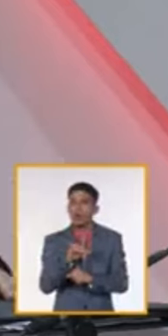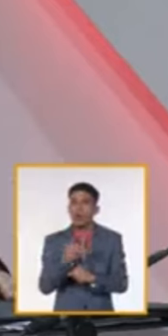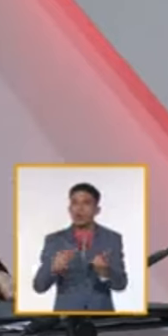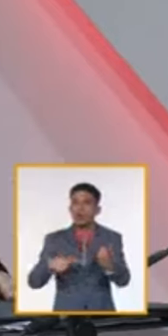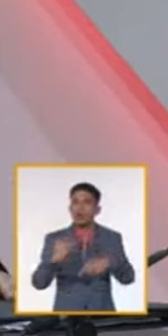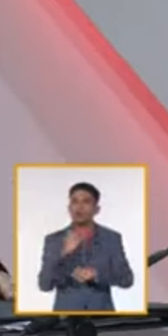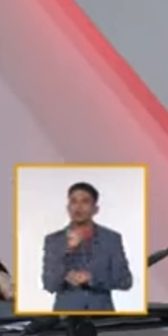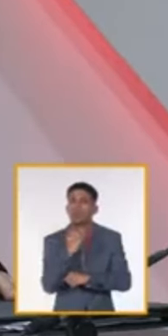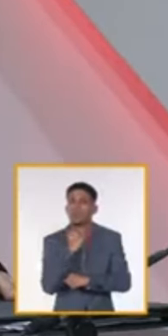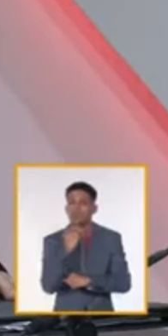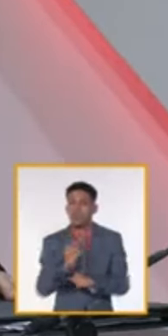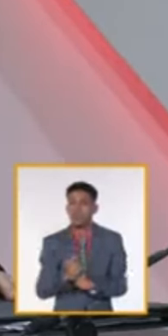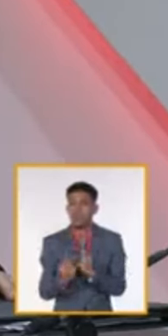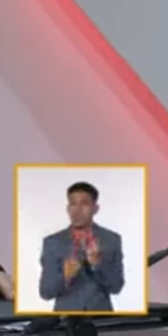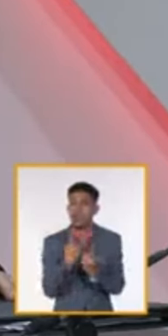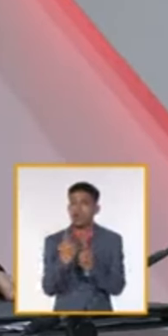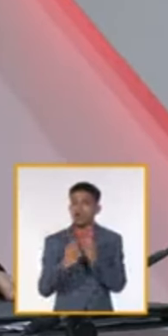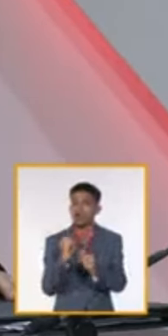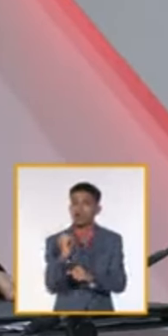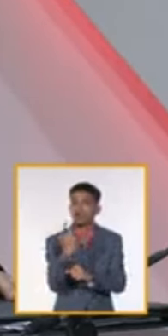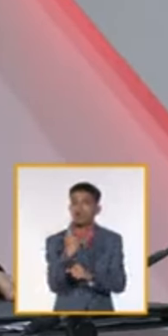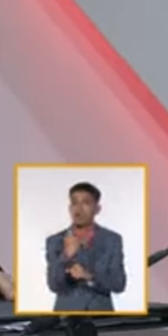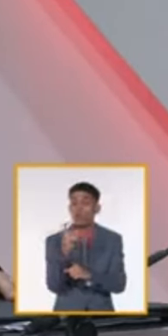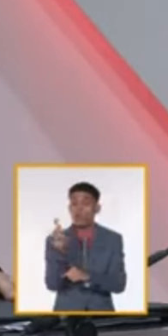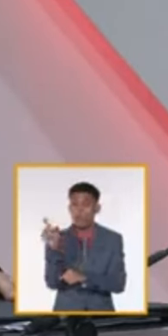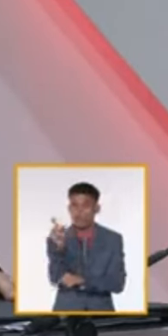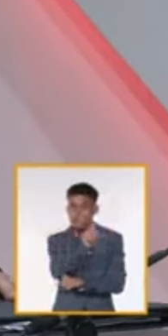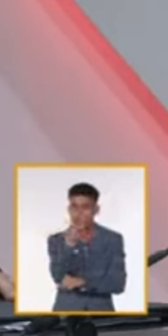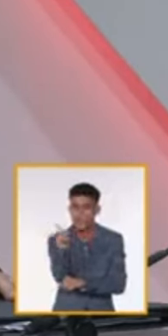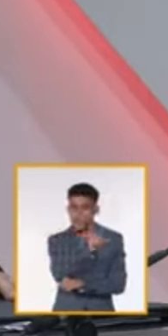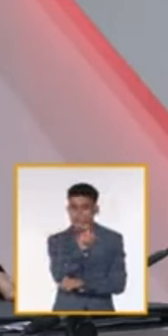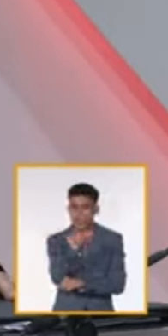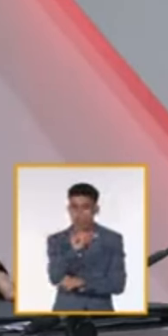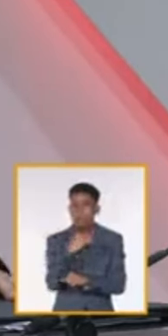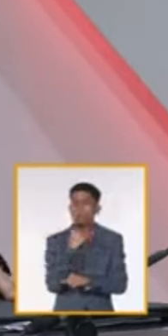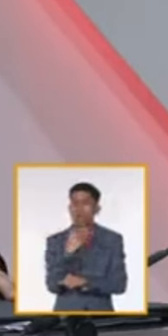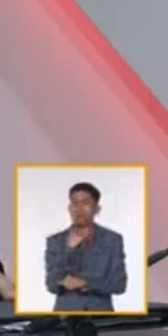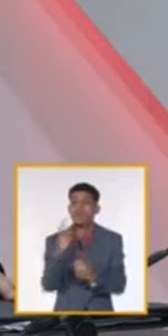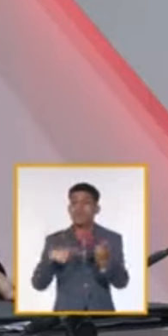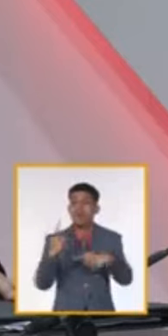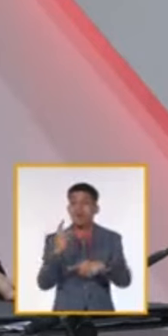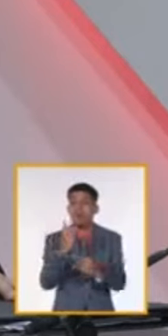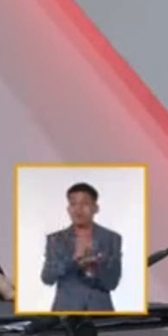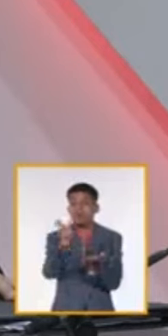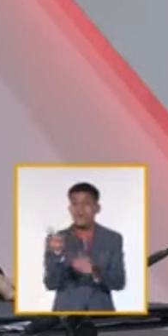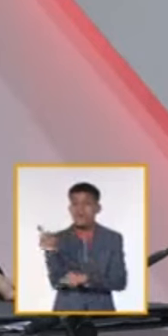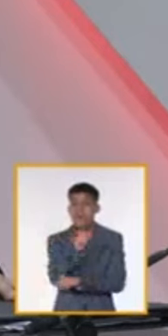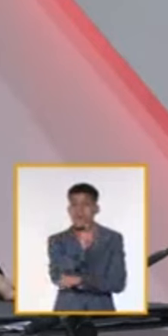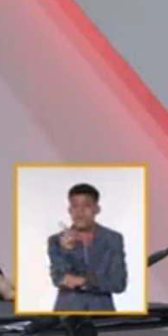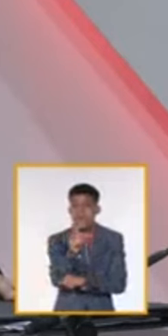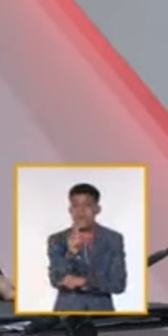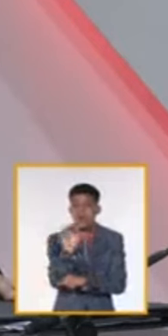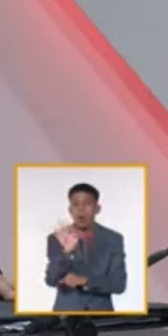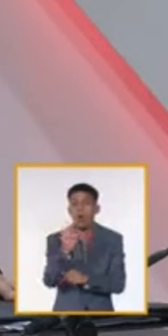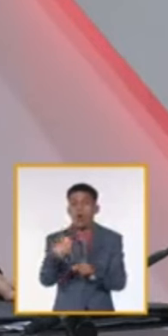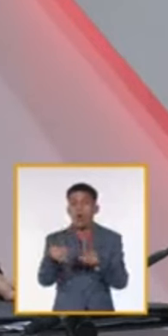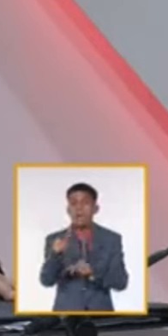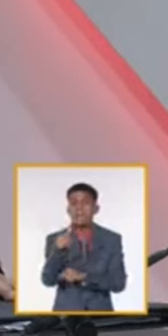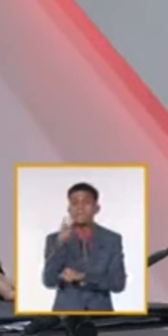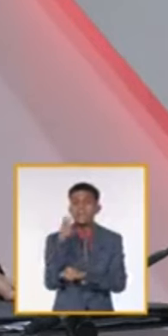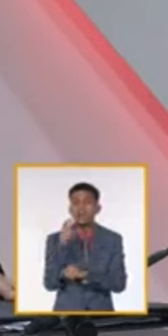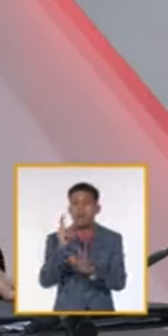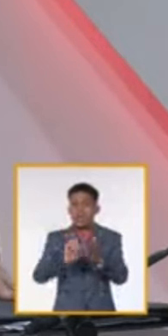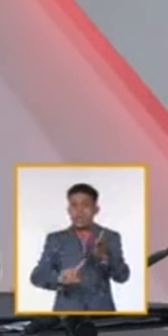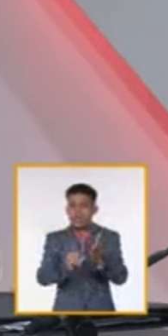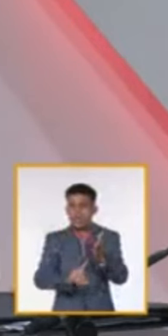casos incluso no solo con gases lacrimógenos, sino con pistolas de electricidad, con sus escudos,